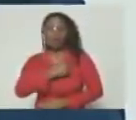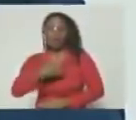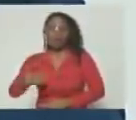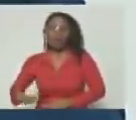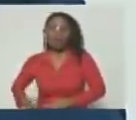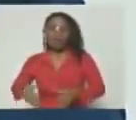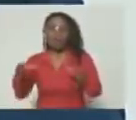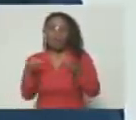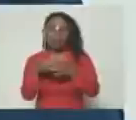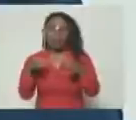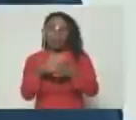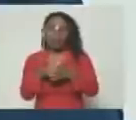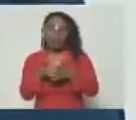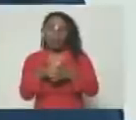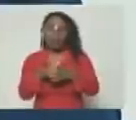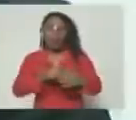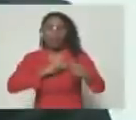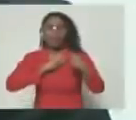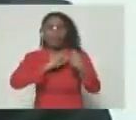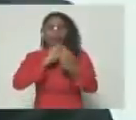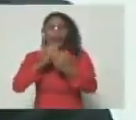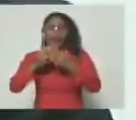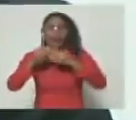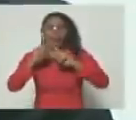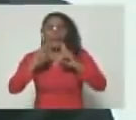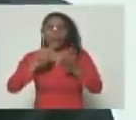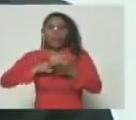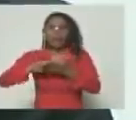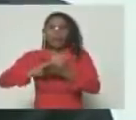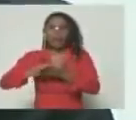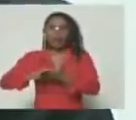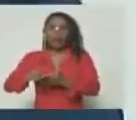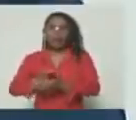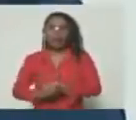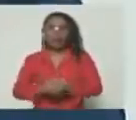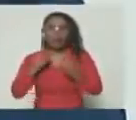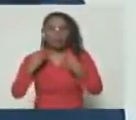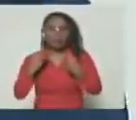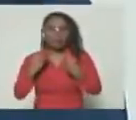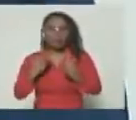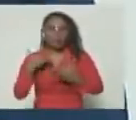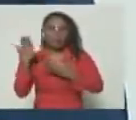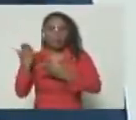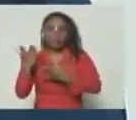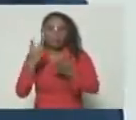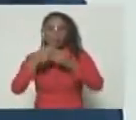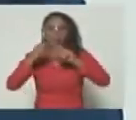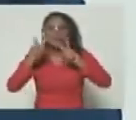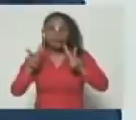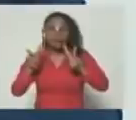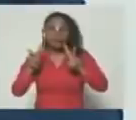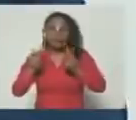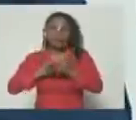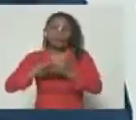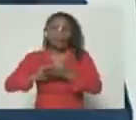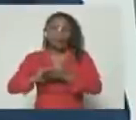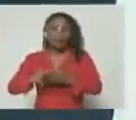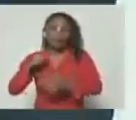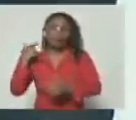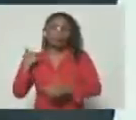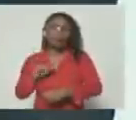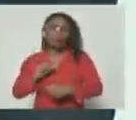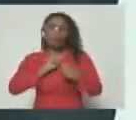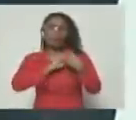comisión, que se llama de diálogo, paz y reconciliación, para que haya paz, para que haya reconciliación, tiene que haber